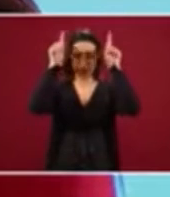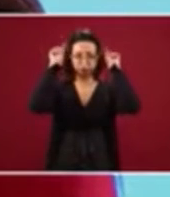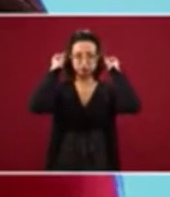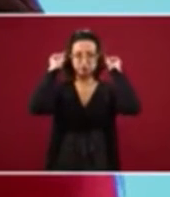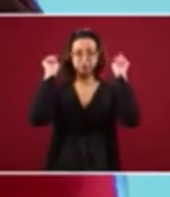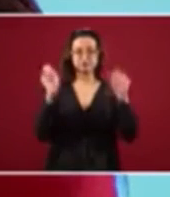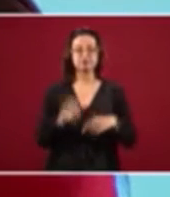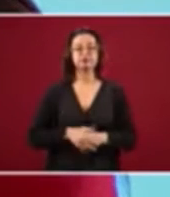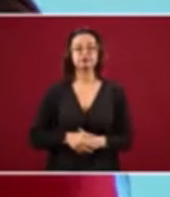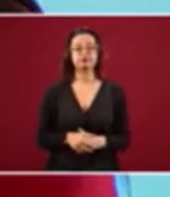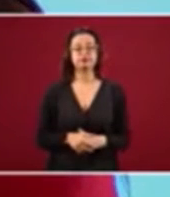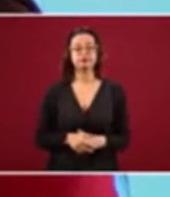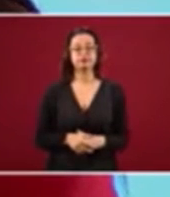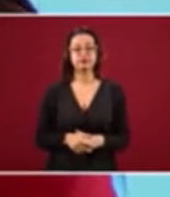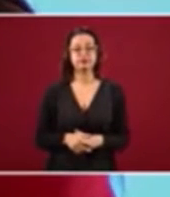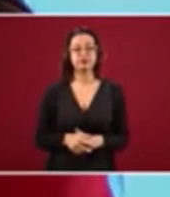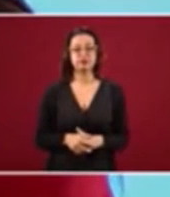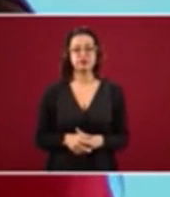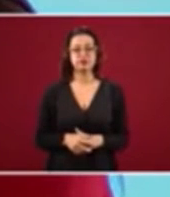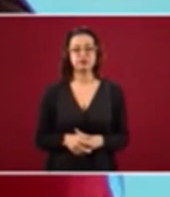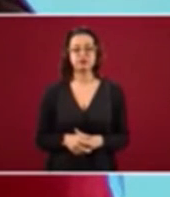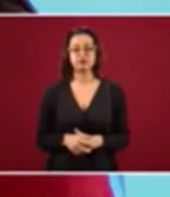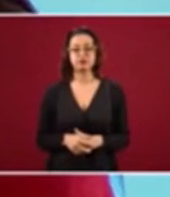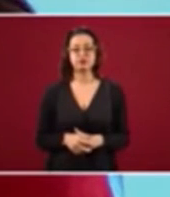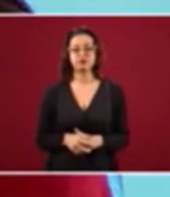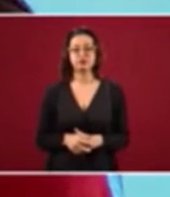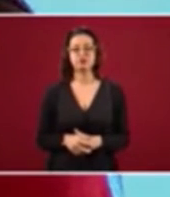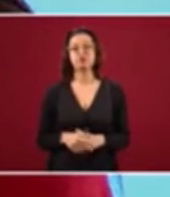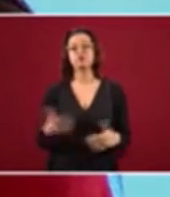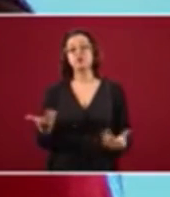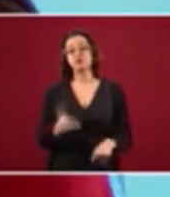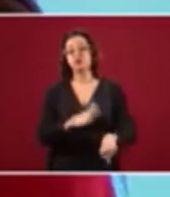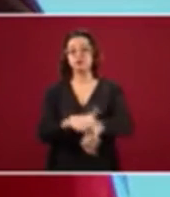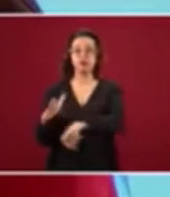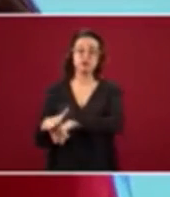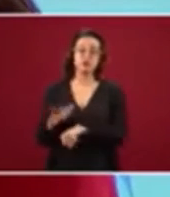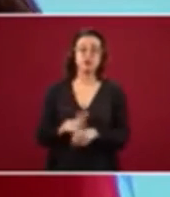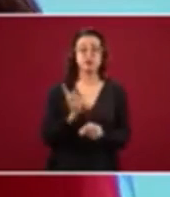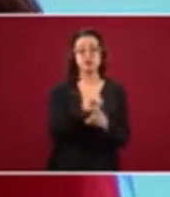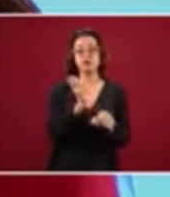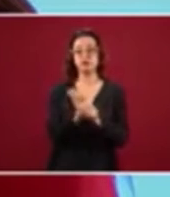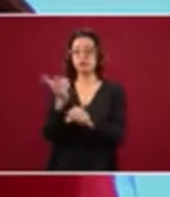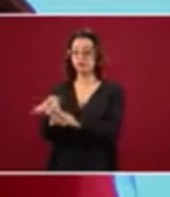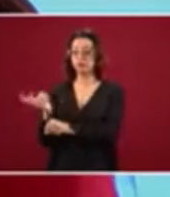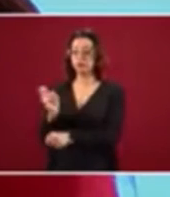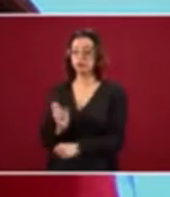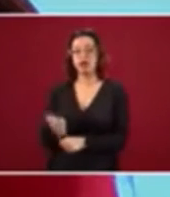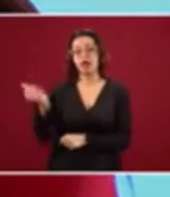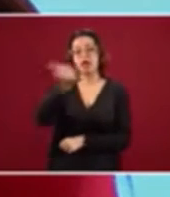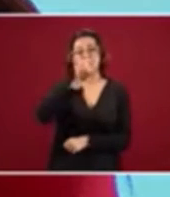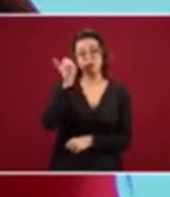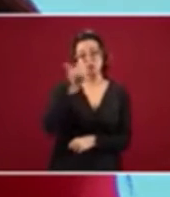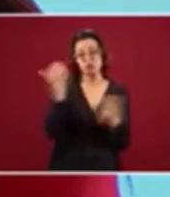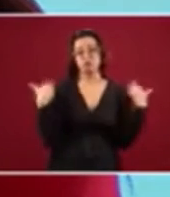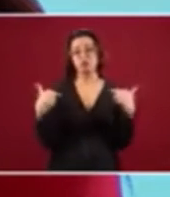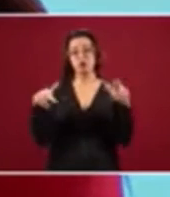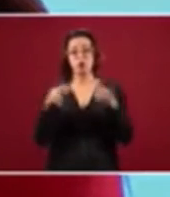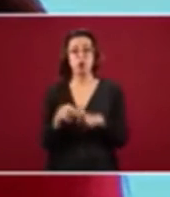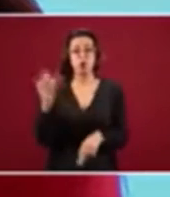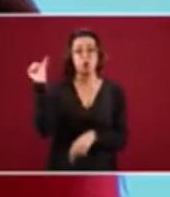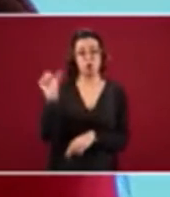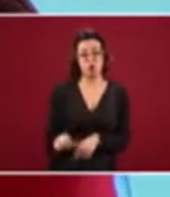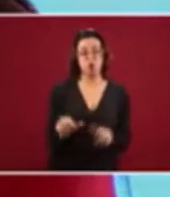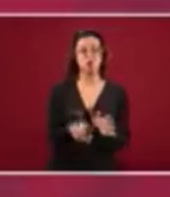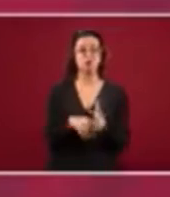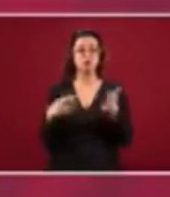Esta convocatoria para estudiantes y para profesores es publicada hoy en la Gaceta Oficial de la Ciudad de